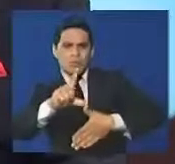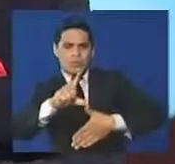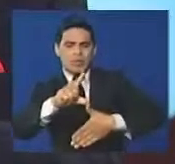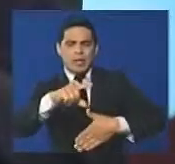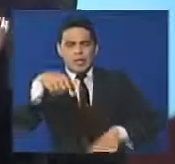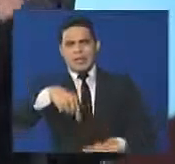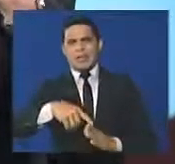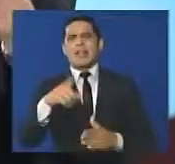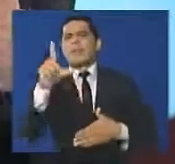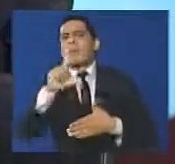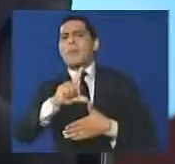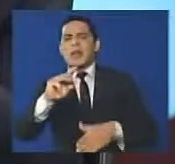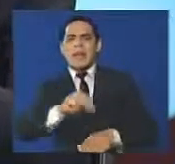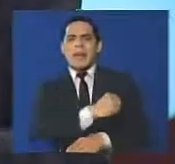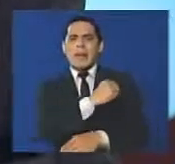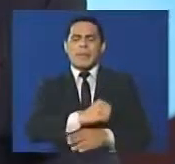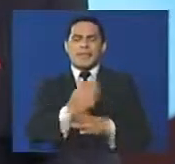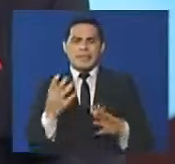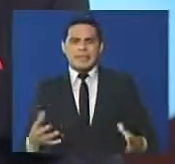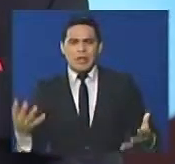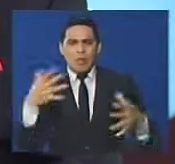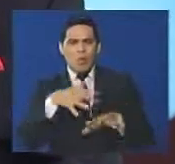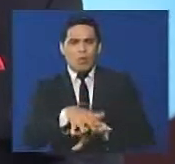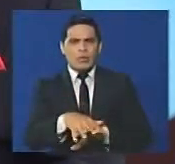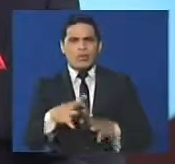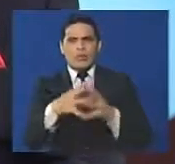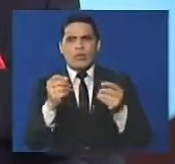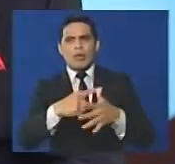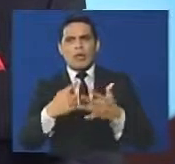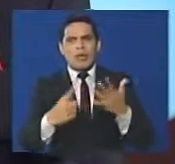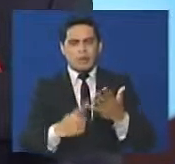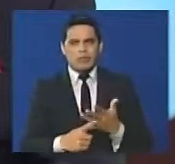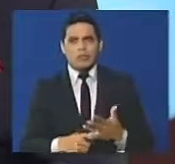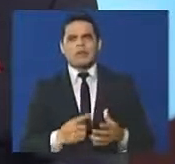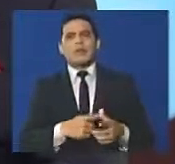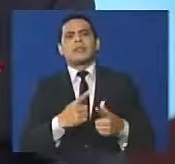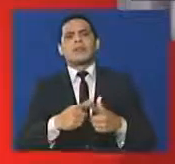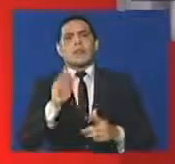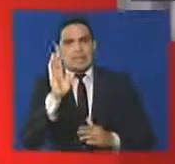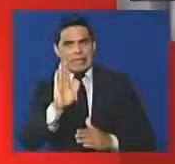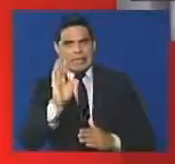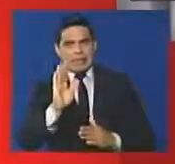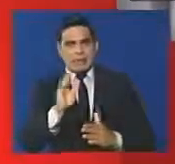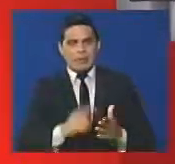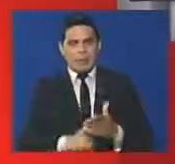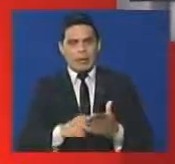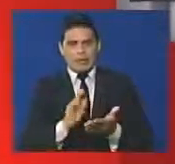donde se junta todas las cosas. Bueno, a ritmo de clave.